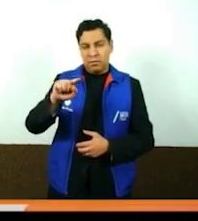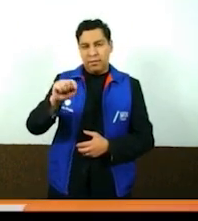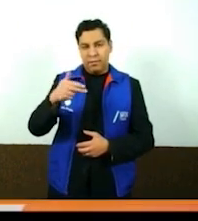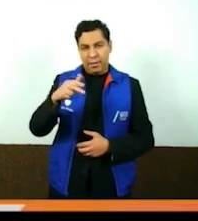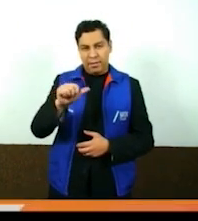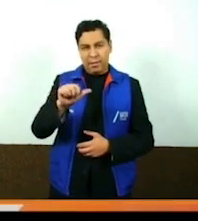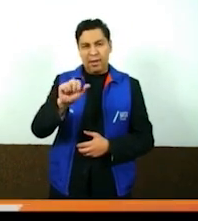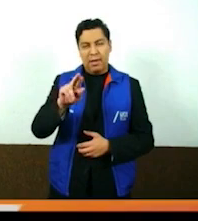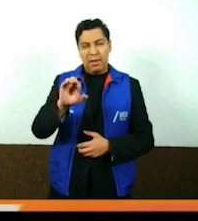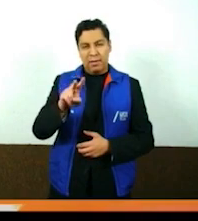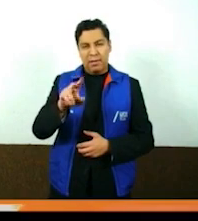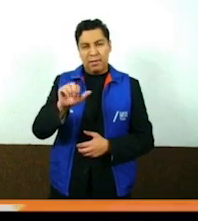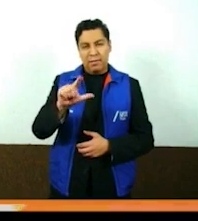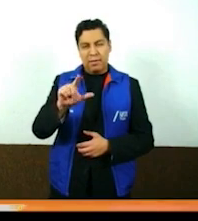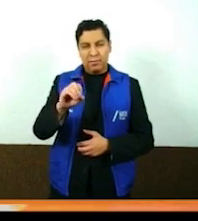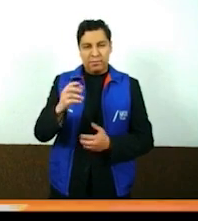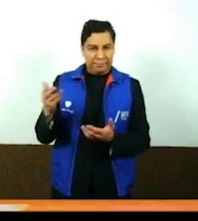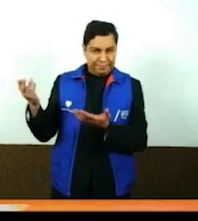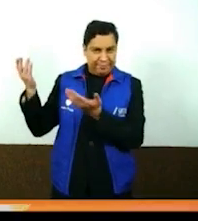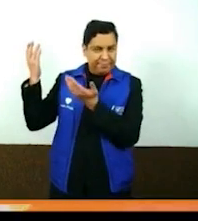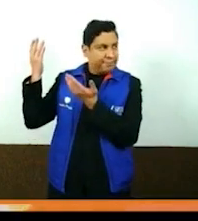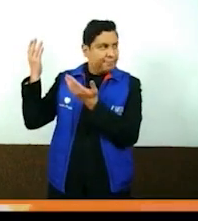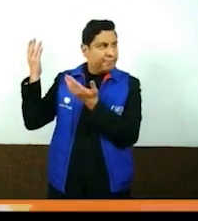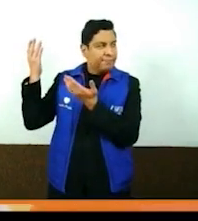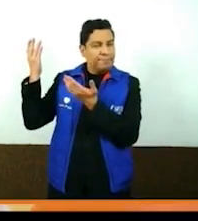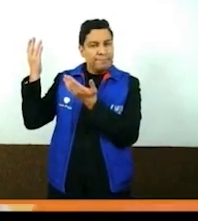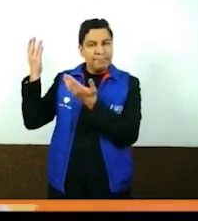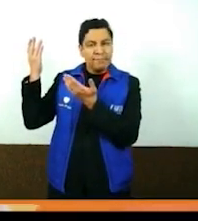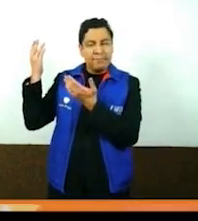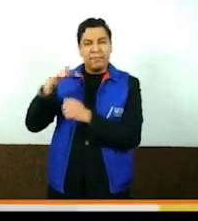Samantha Saraí Arévalo Oyervides.